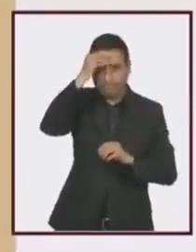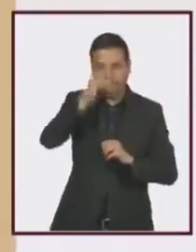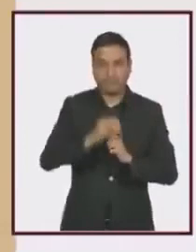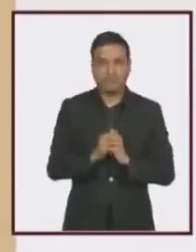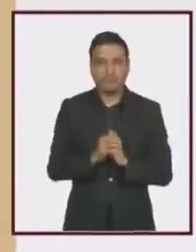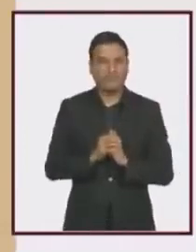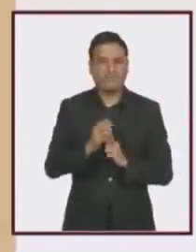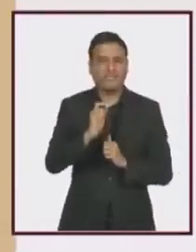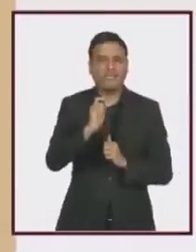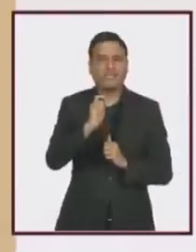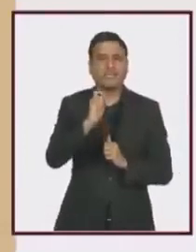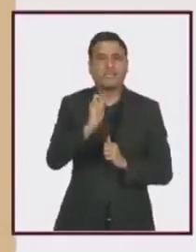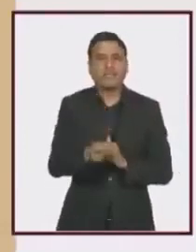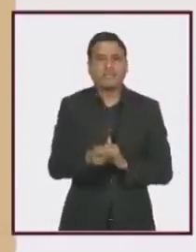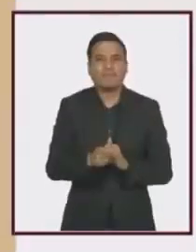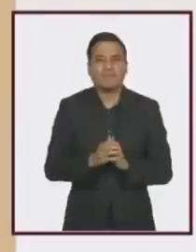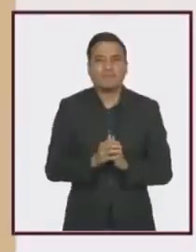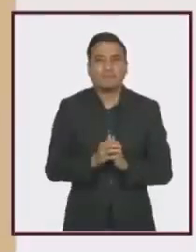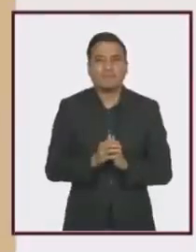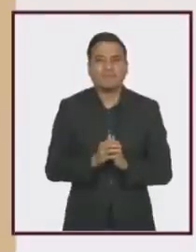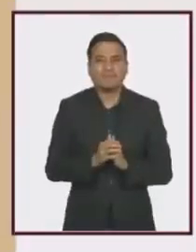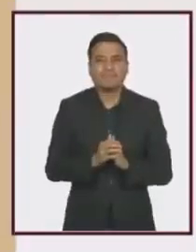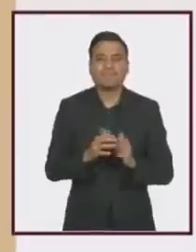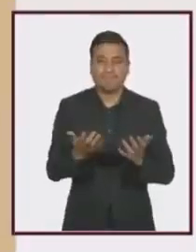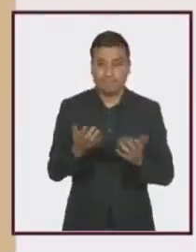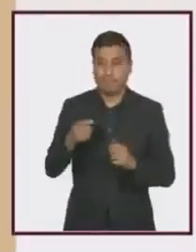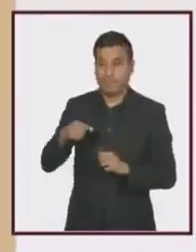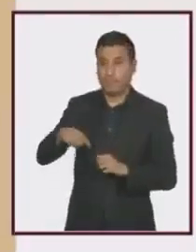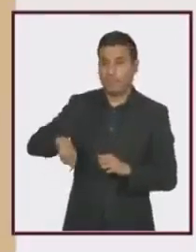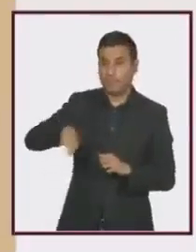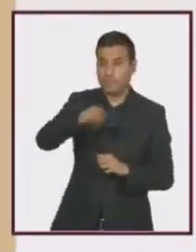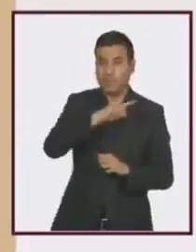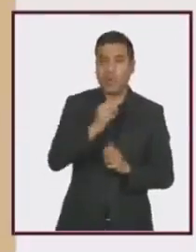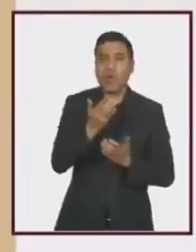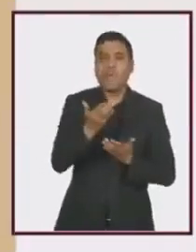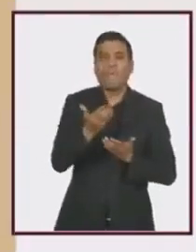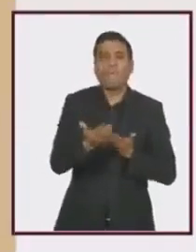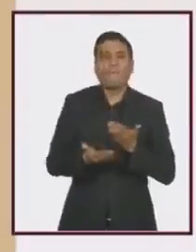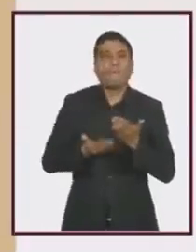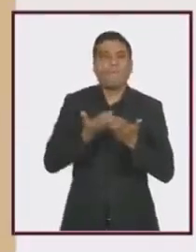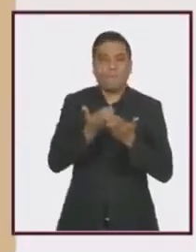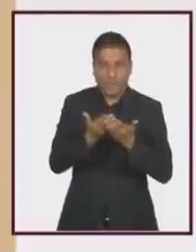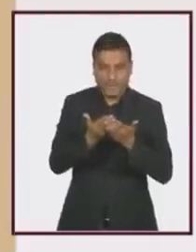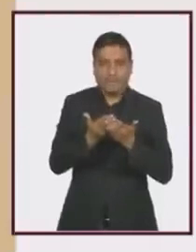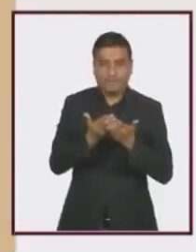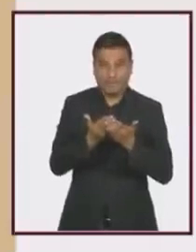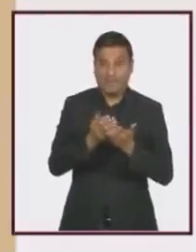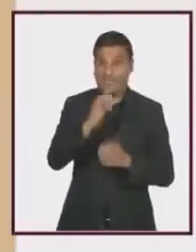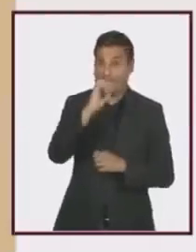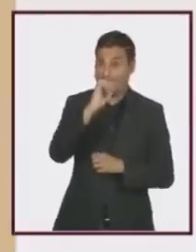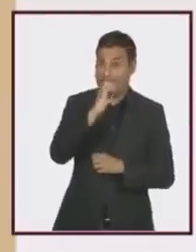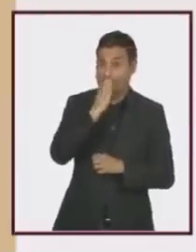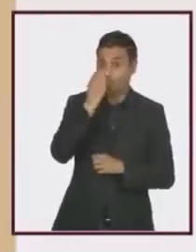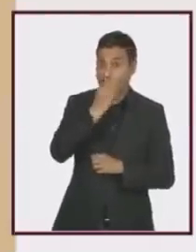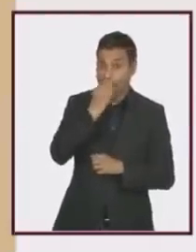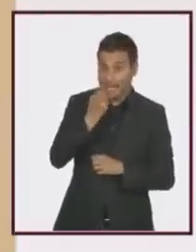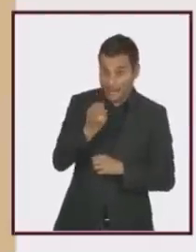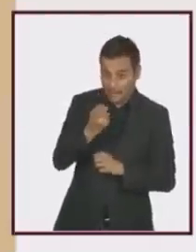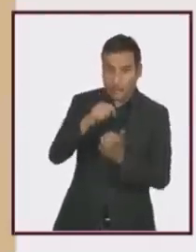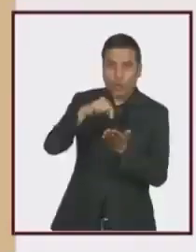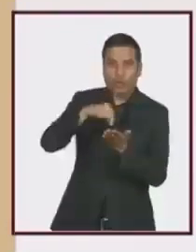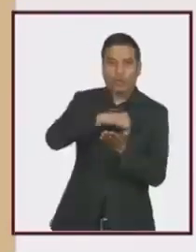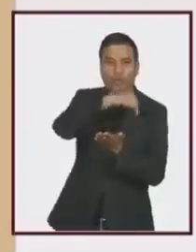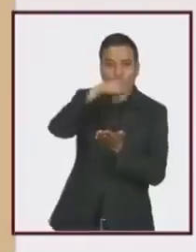que se está planteando que la escuela es un centro de aprendizaje